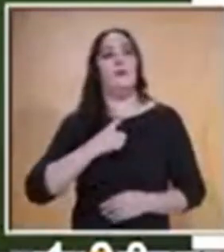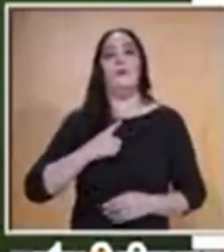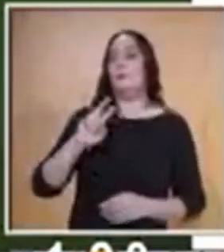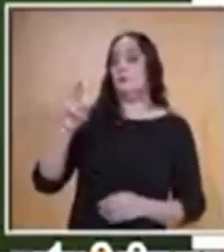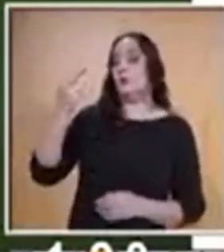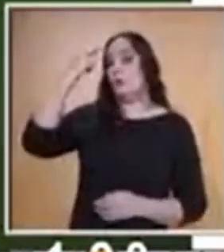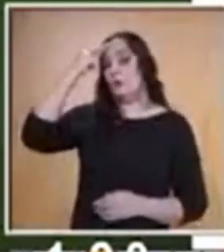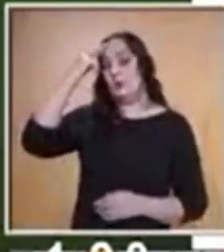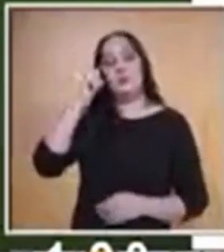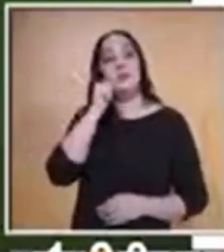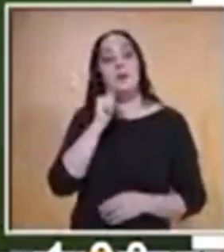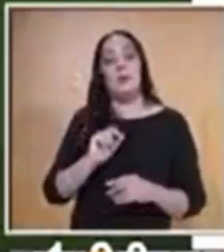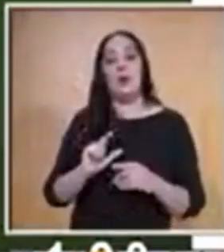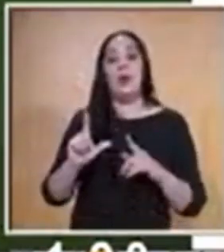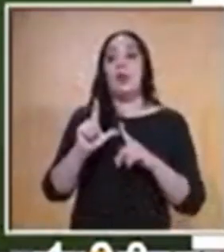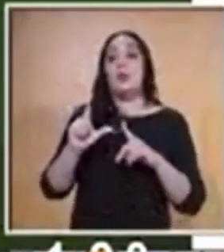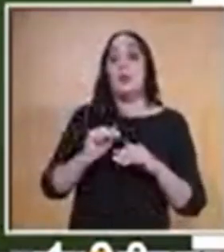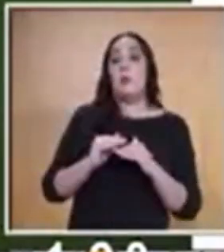mayúscula.